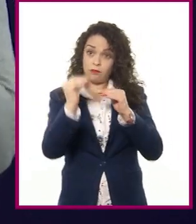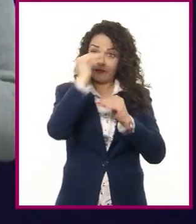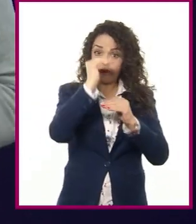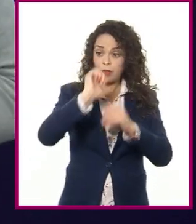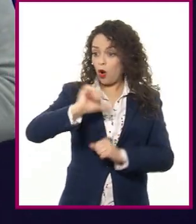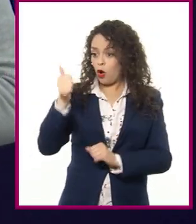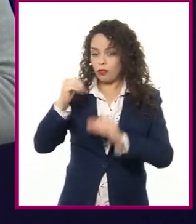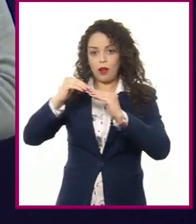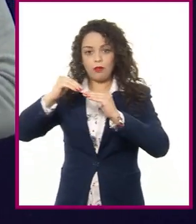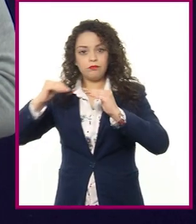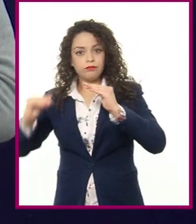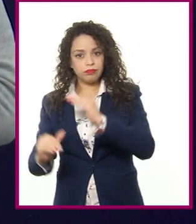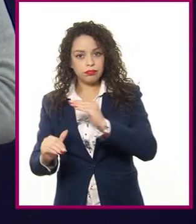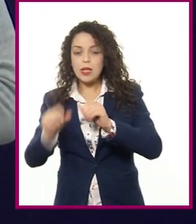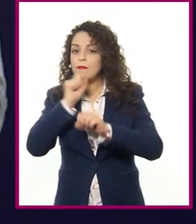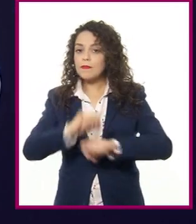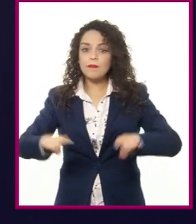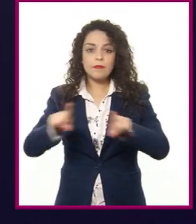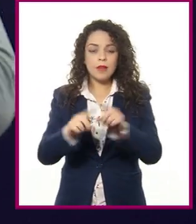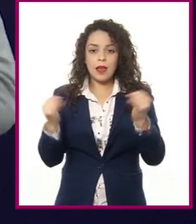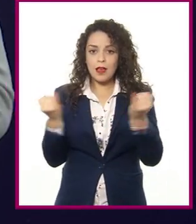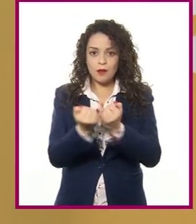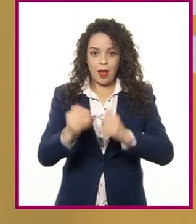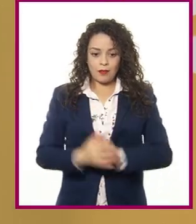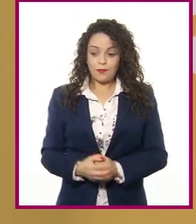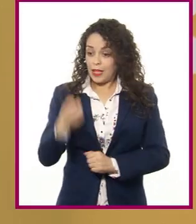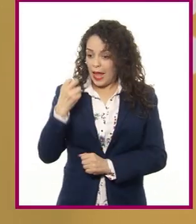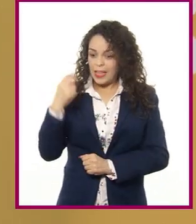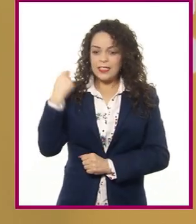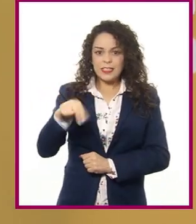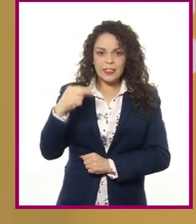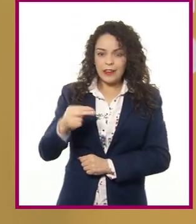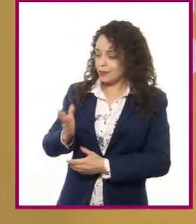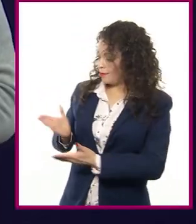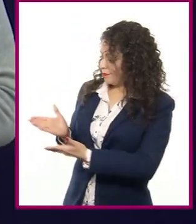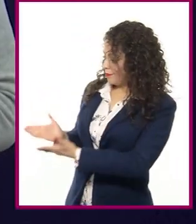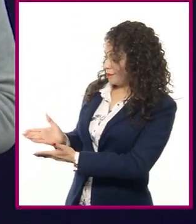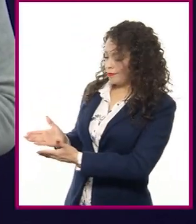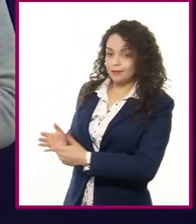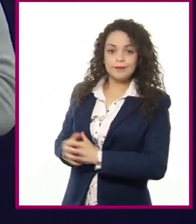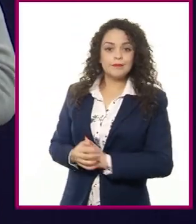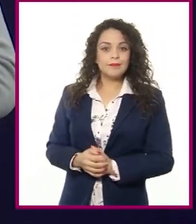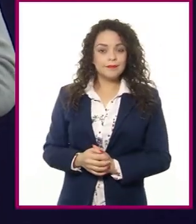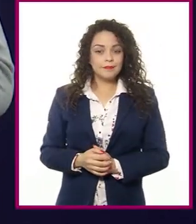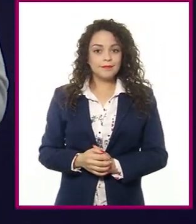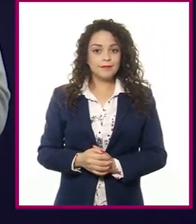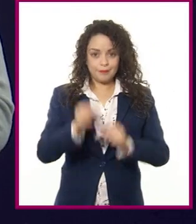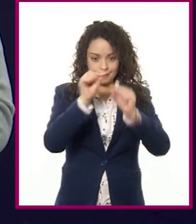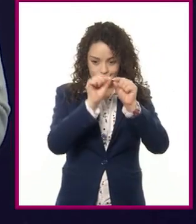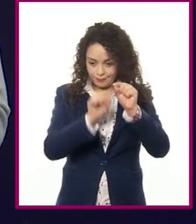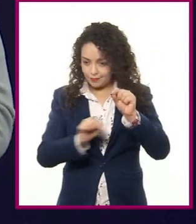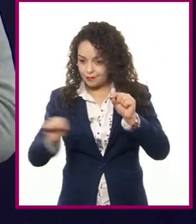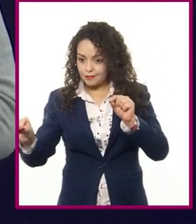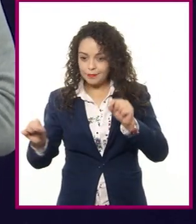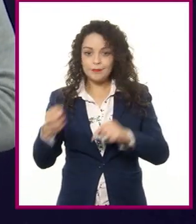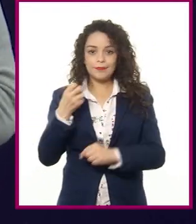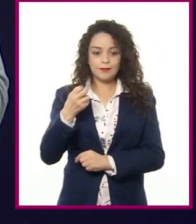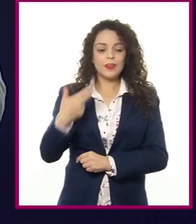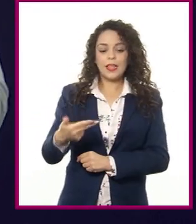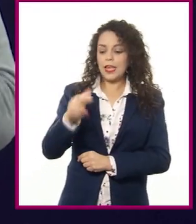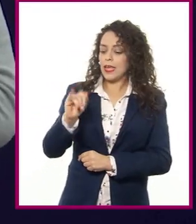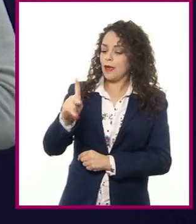disminuye la otra en la misma proporción. Este tipo de relación se representa con una línea curva llamada